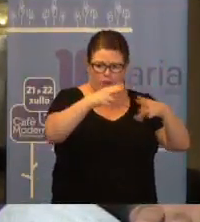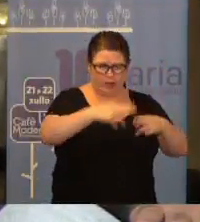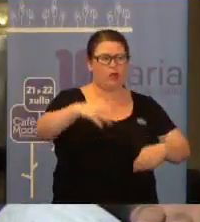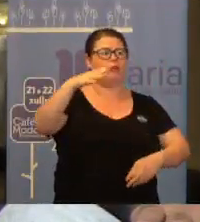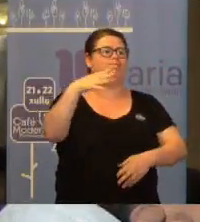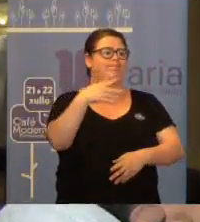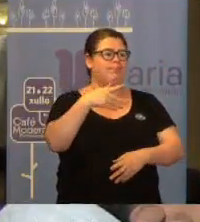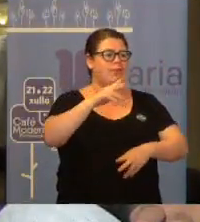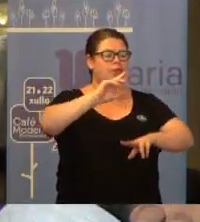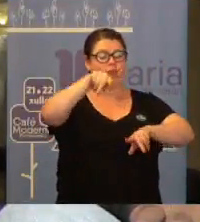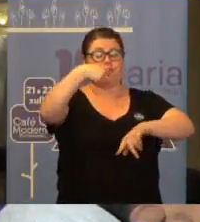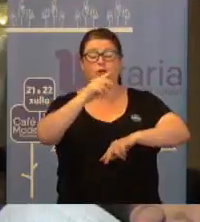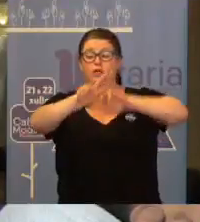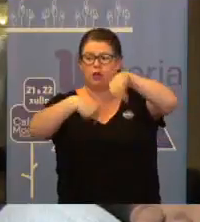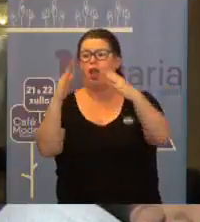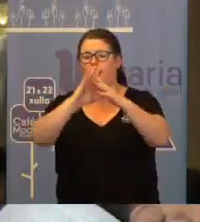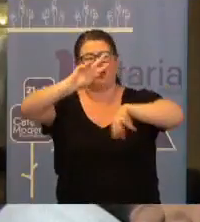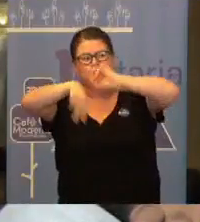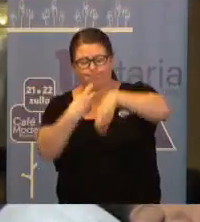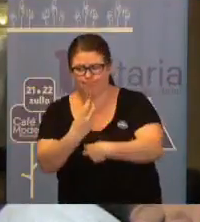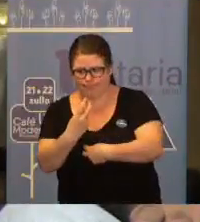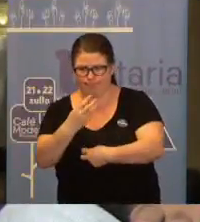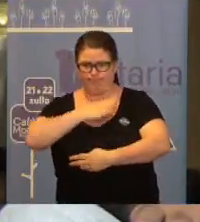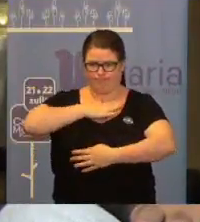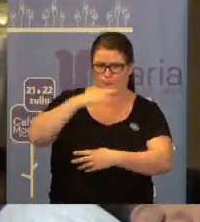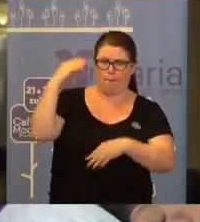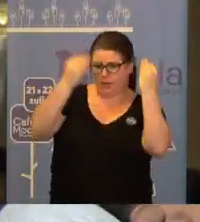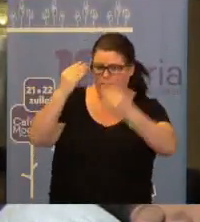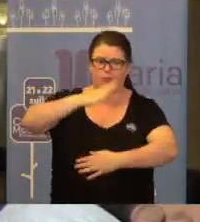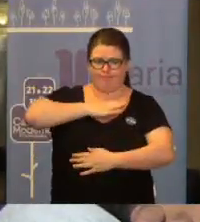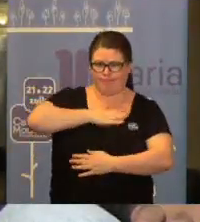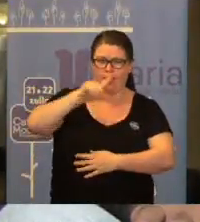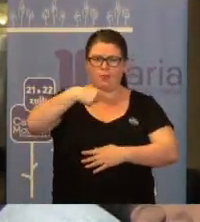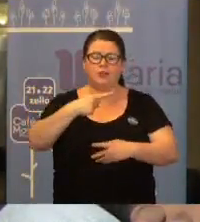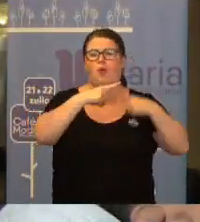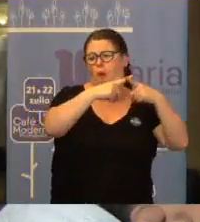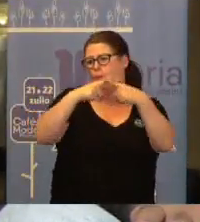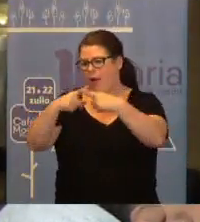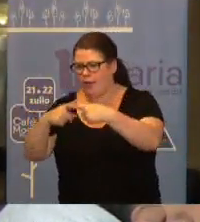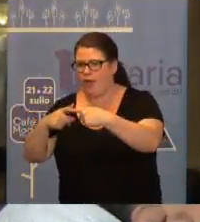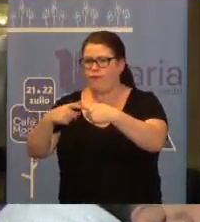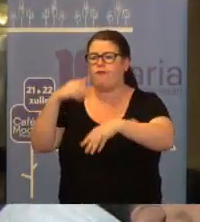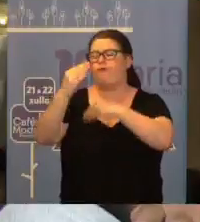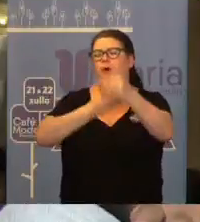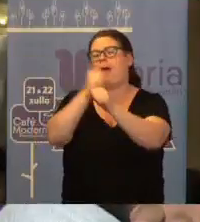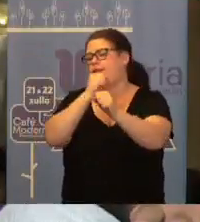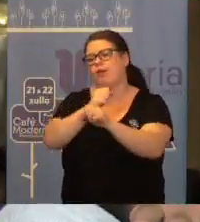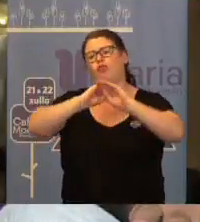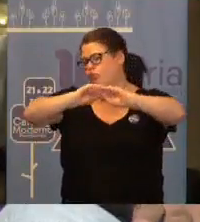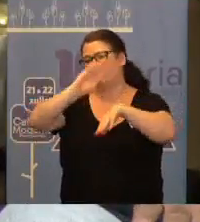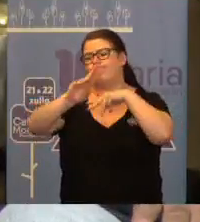despois o transforma na súa casa e o fai de alguma maneira compatible ca súa forma de traballar.